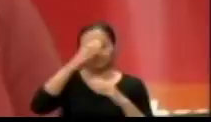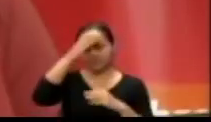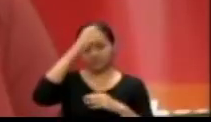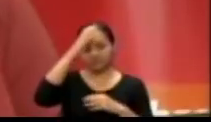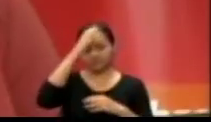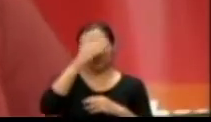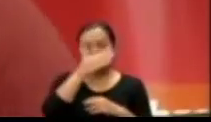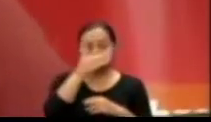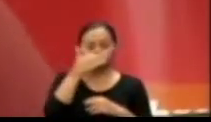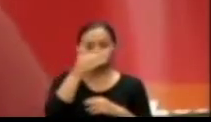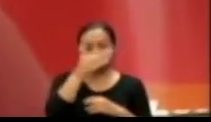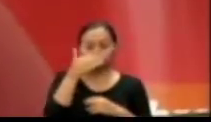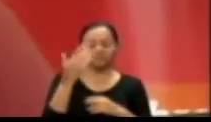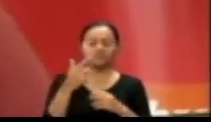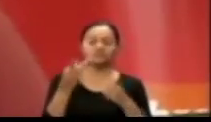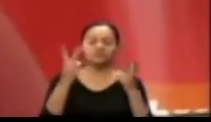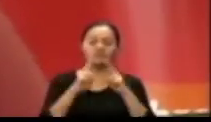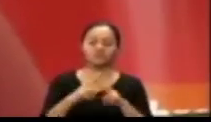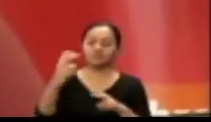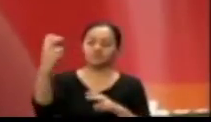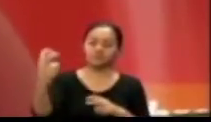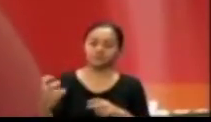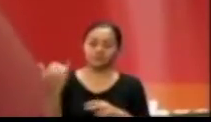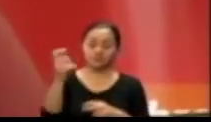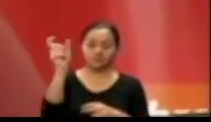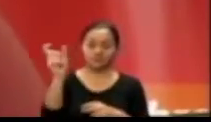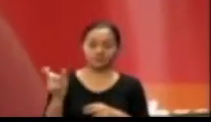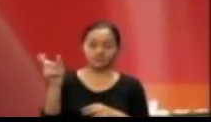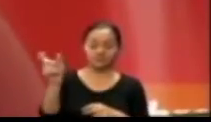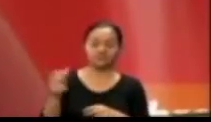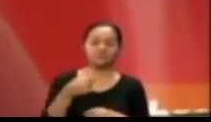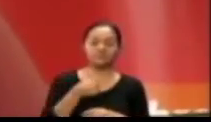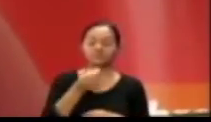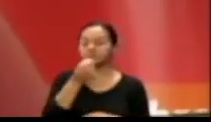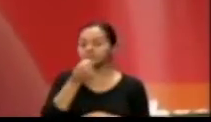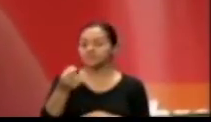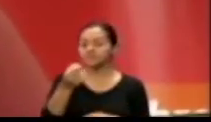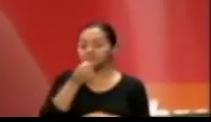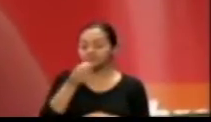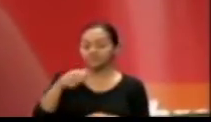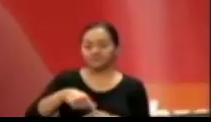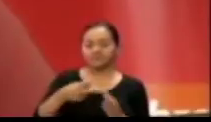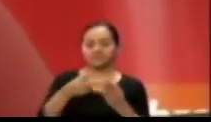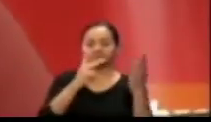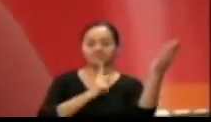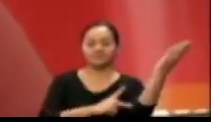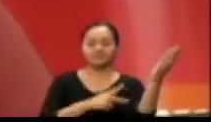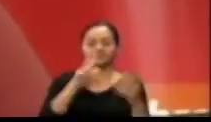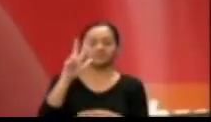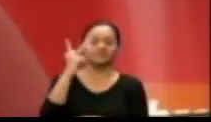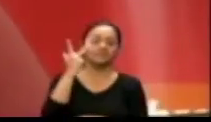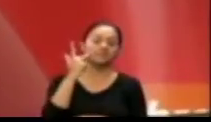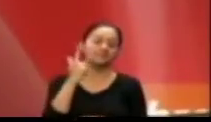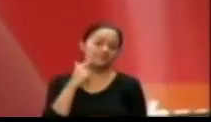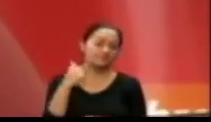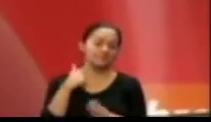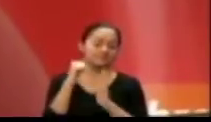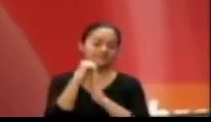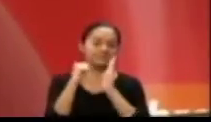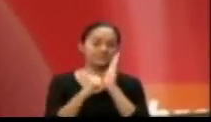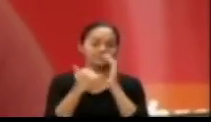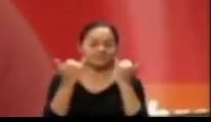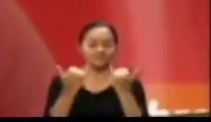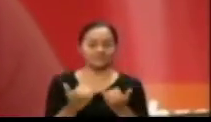Cultura Ecuatoriana. Y nos acompaña un personaje muy importante que estará también dentro de esta programación de los 3 días que se tiene el